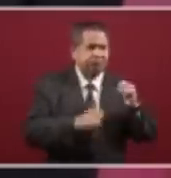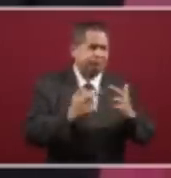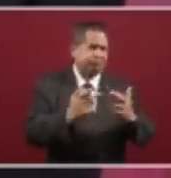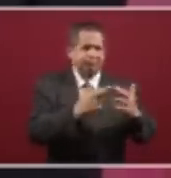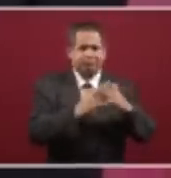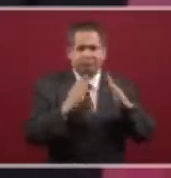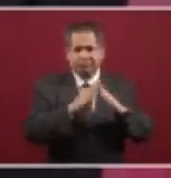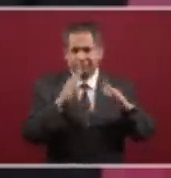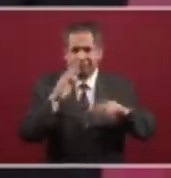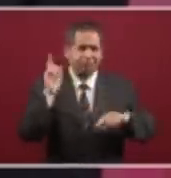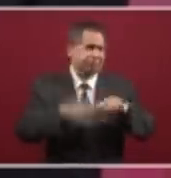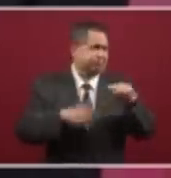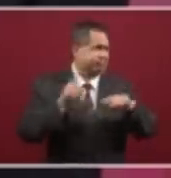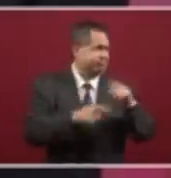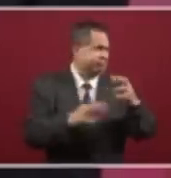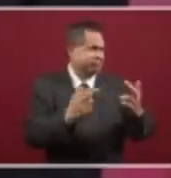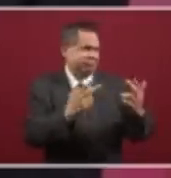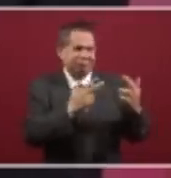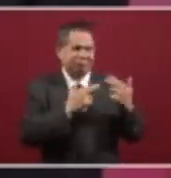casas